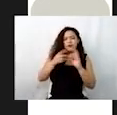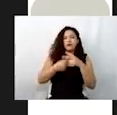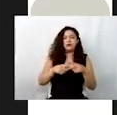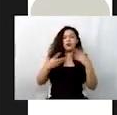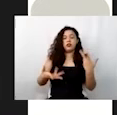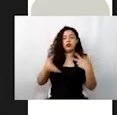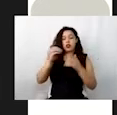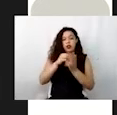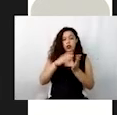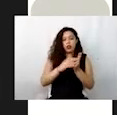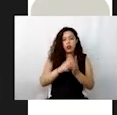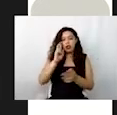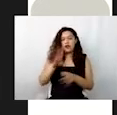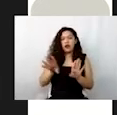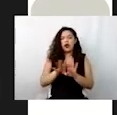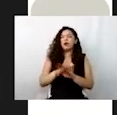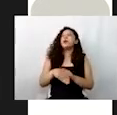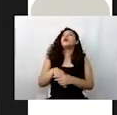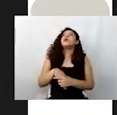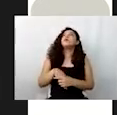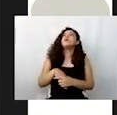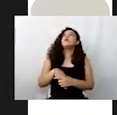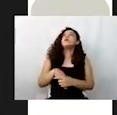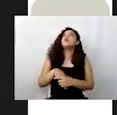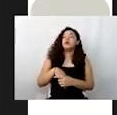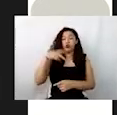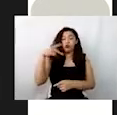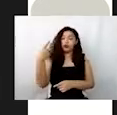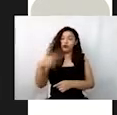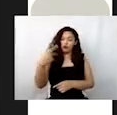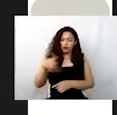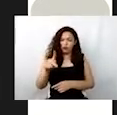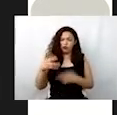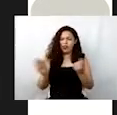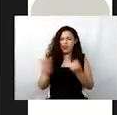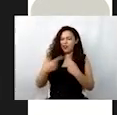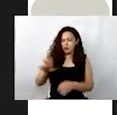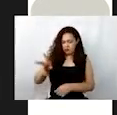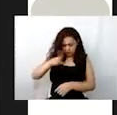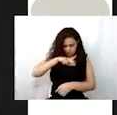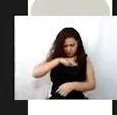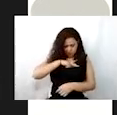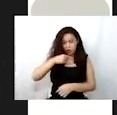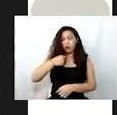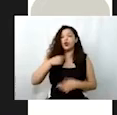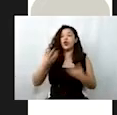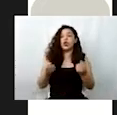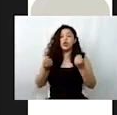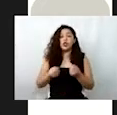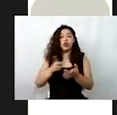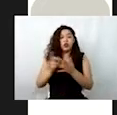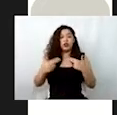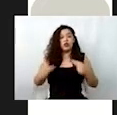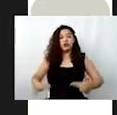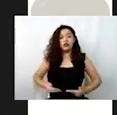la agenda como algo propio, algo que busca el bienestar y la garantía de derechos humanos